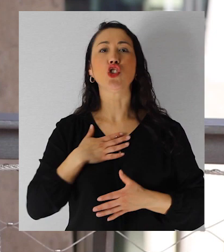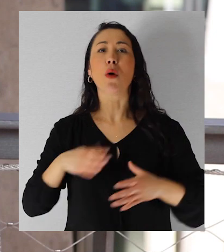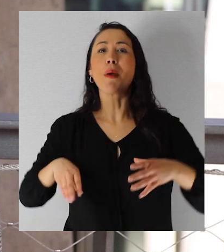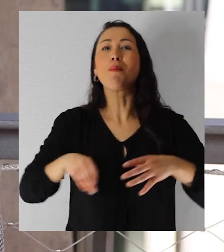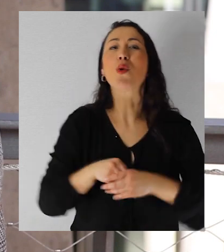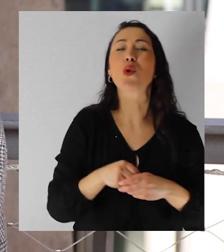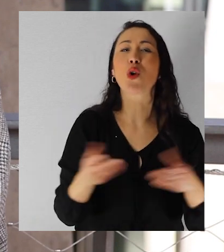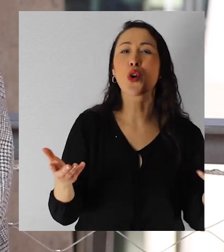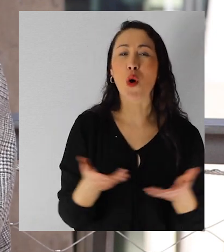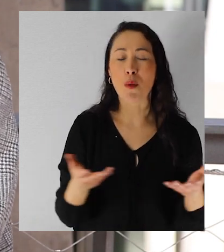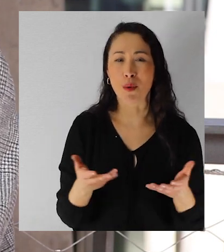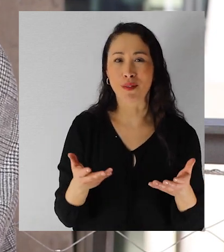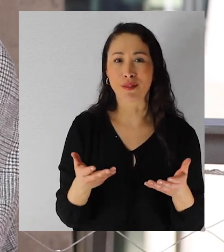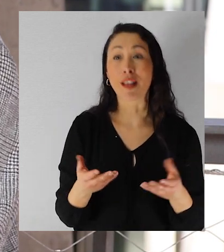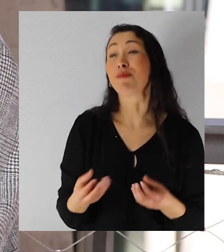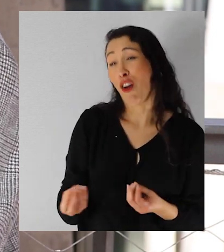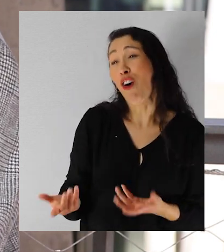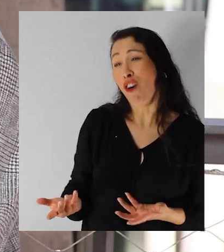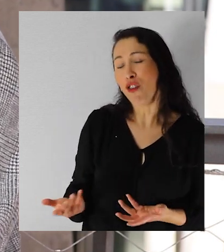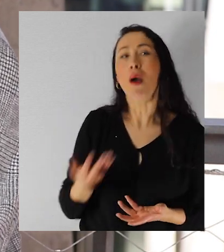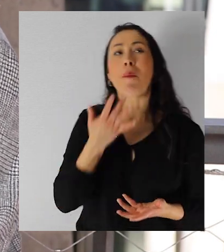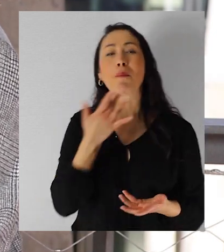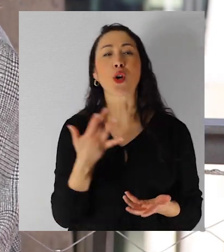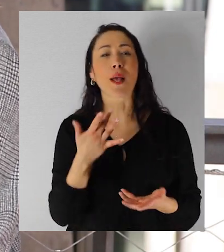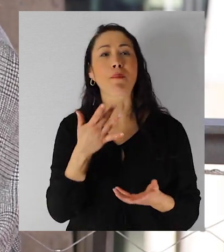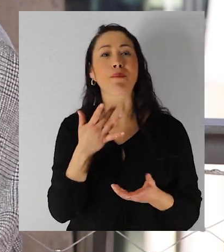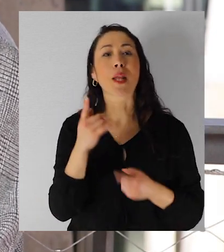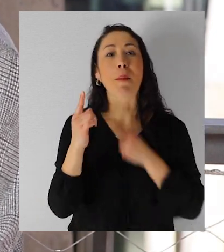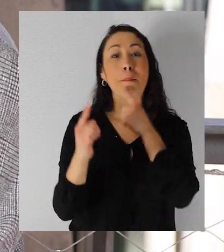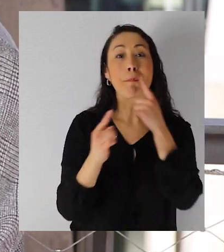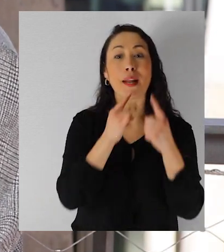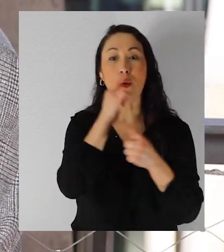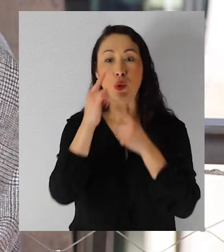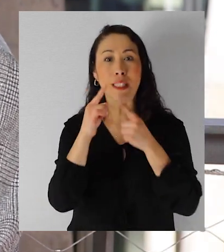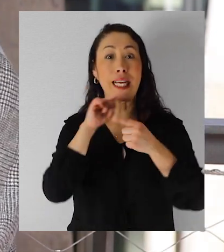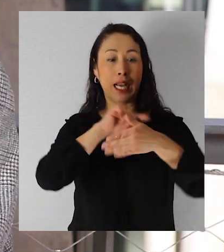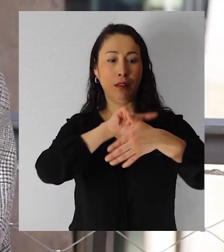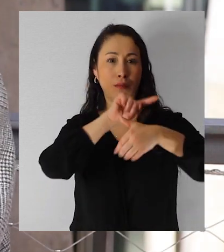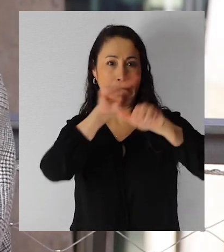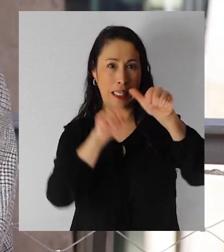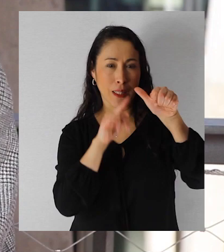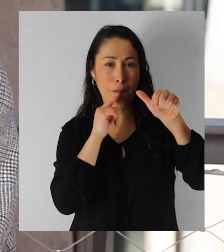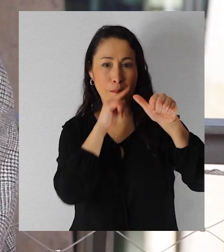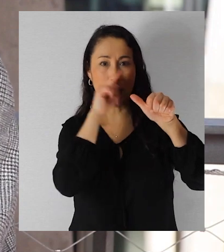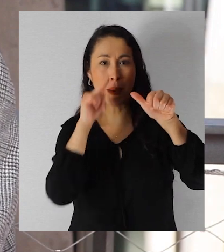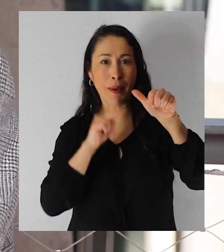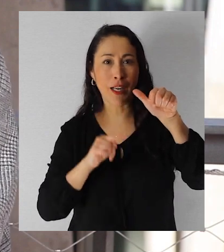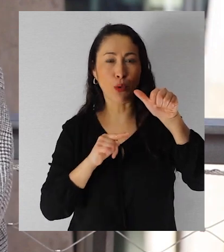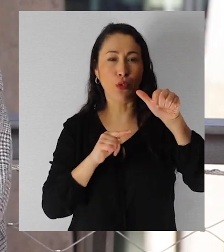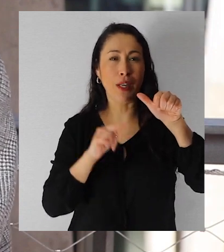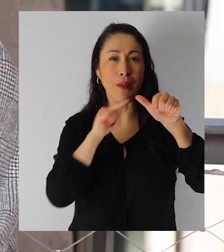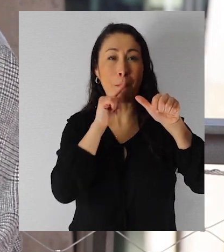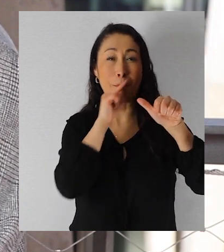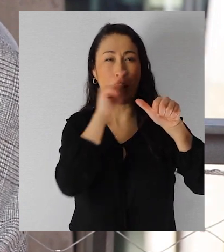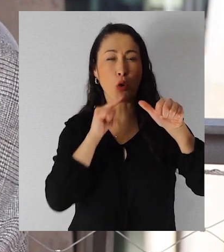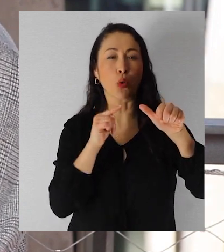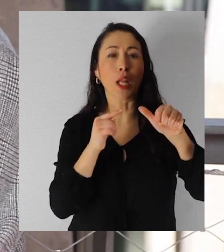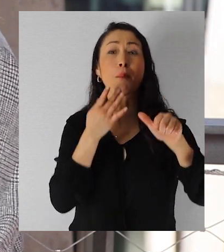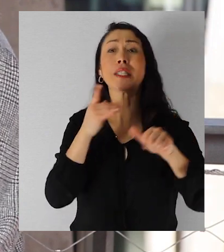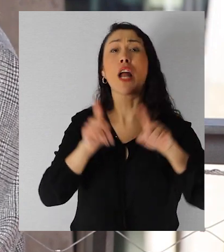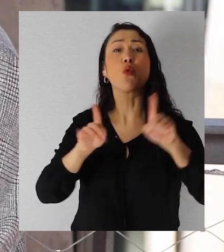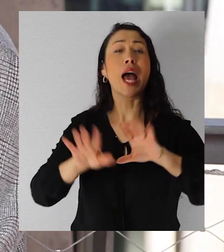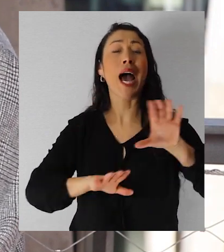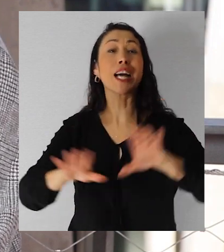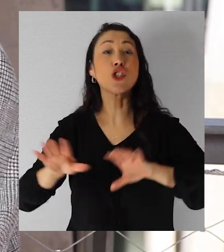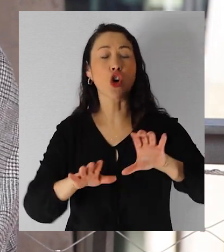involucro? ¿Ya? Porque las preguntas, y aquí tengo 6 preguntas, digamos que, no sé preguntas, sino que 6 acciones que